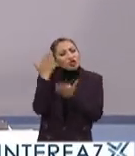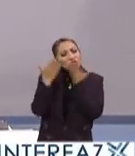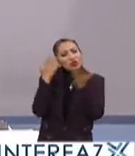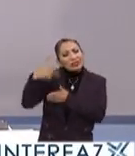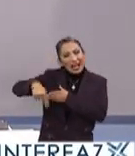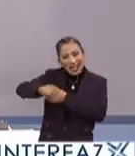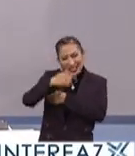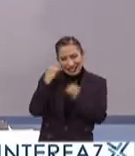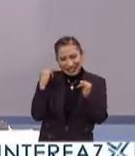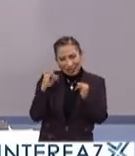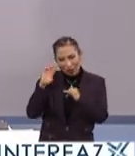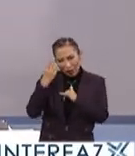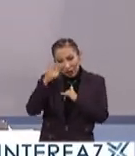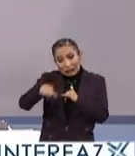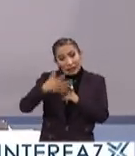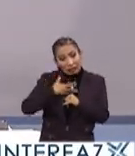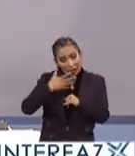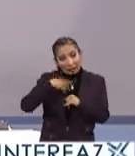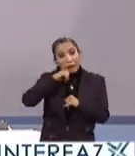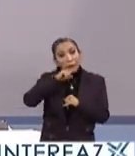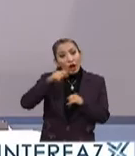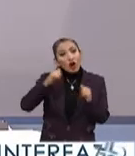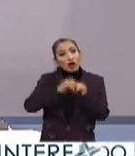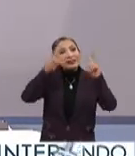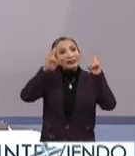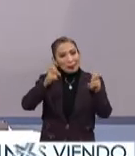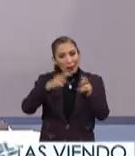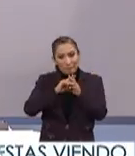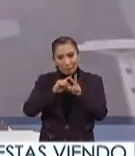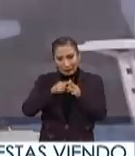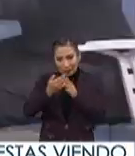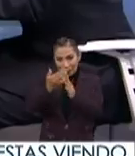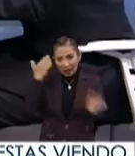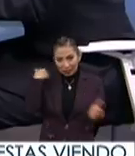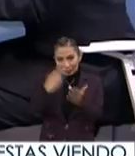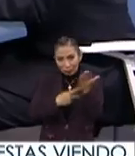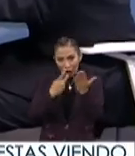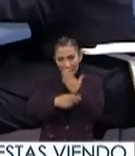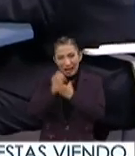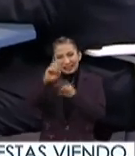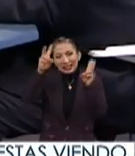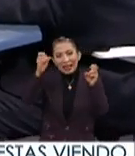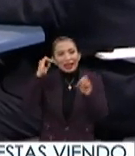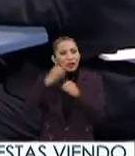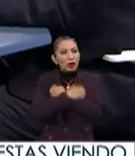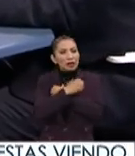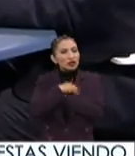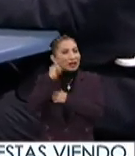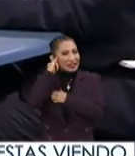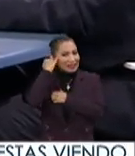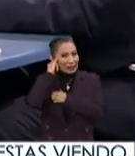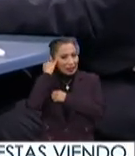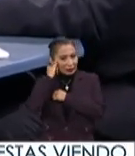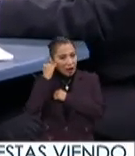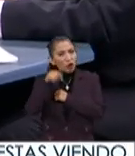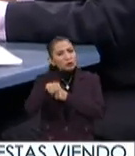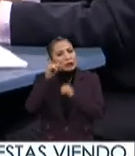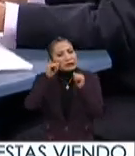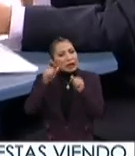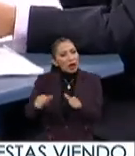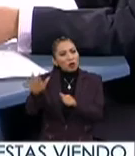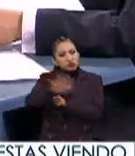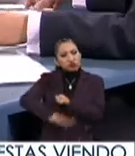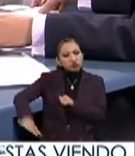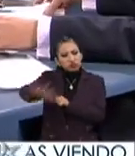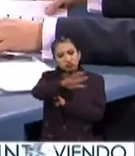esta institución, que además tiene mucho que ver también con el tema con el que iniciamos este programa, que es la educación indígena. Ustedes atienden a